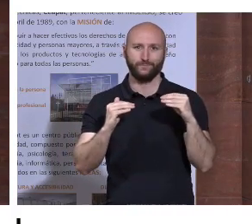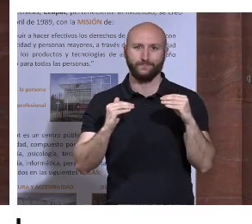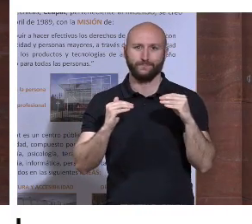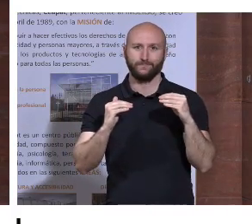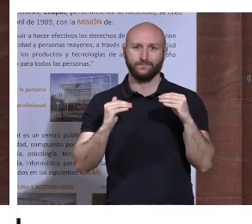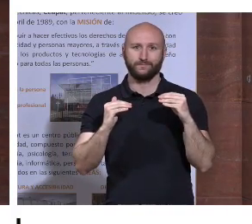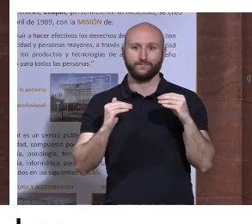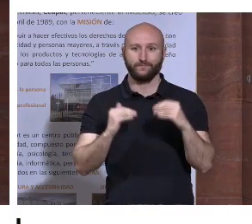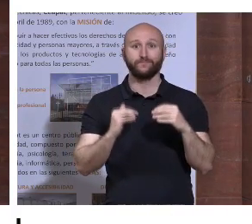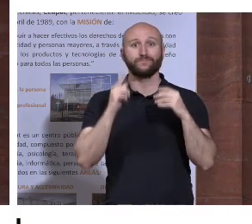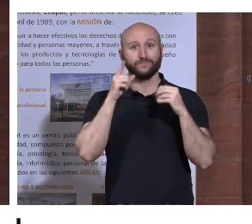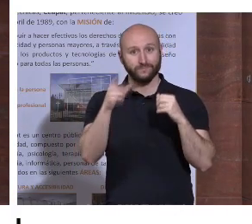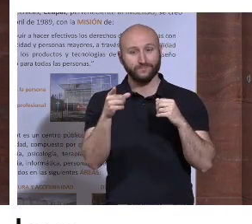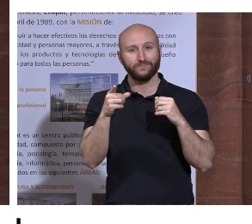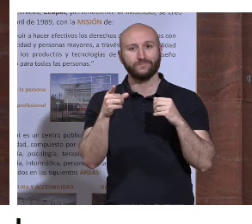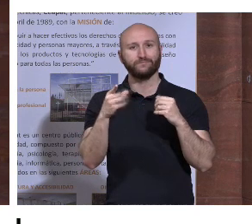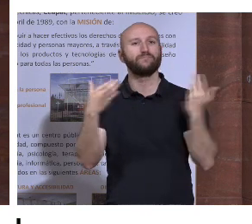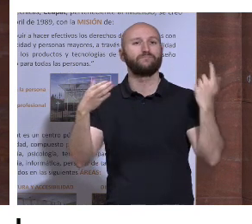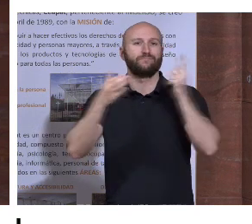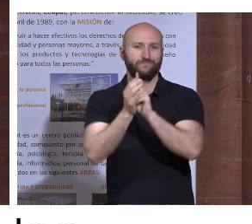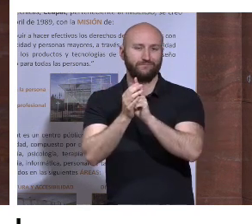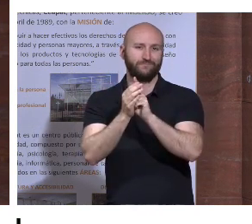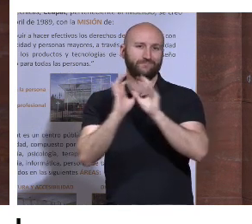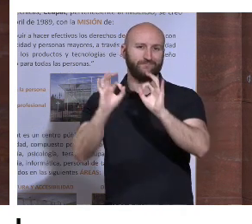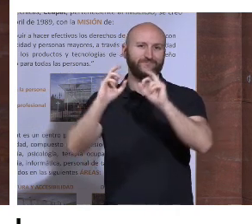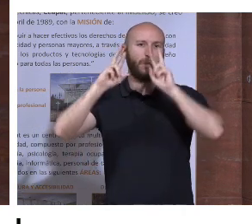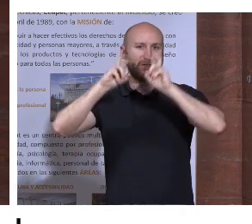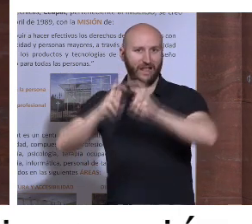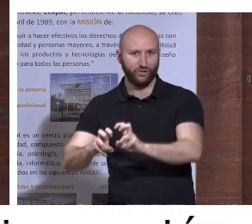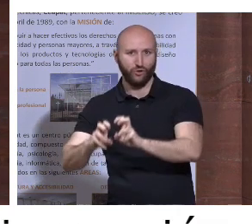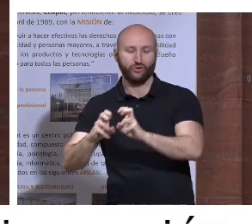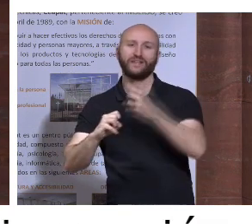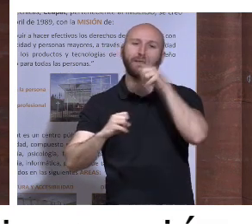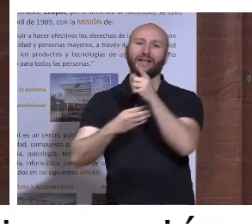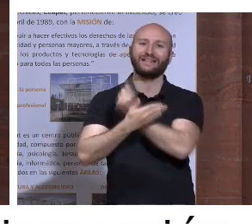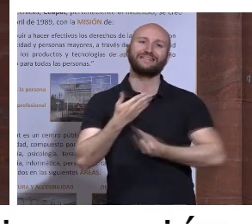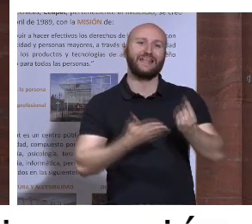que es la vertiente de inmersión en investigación y en diseño,